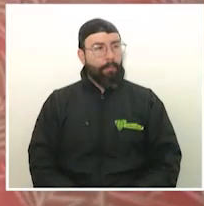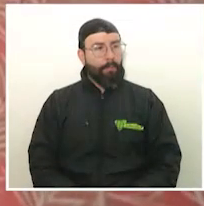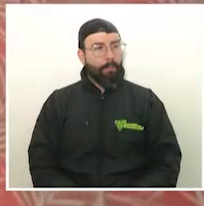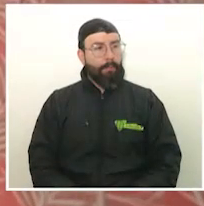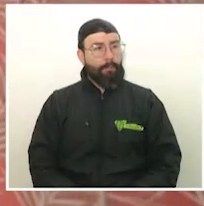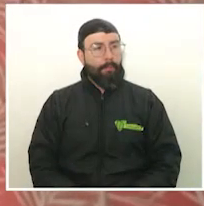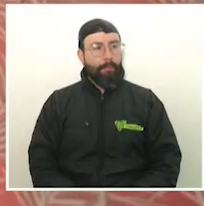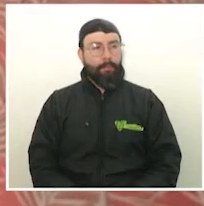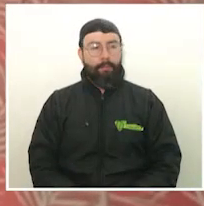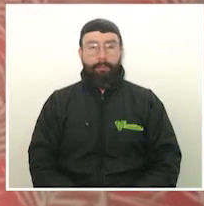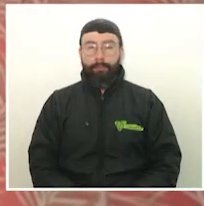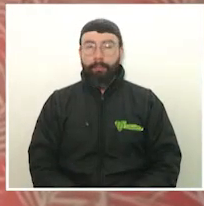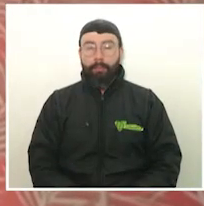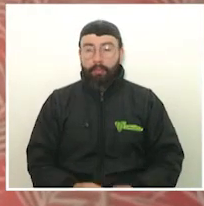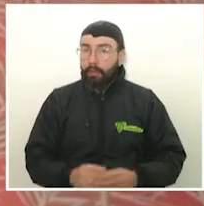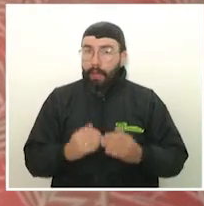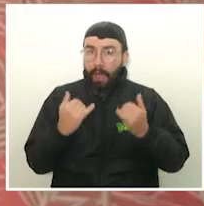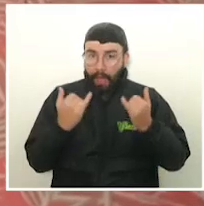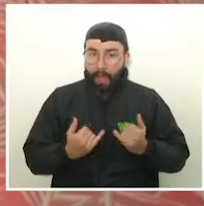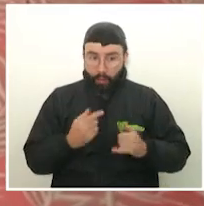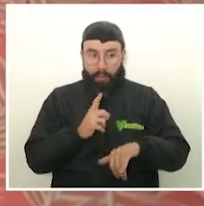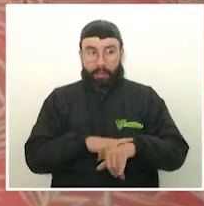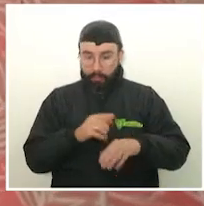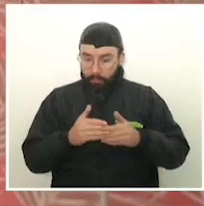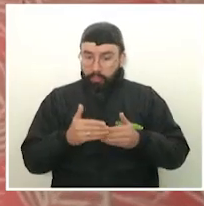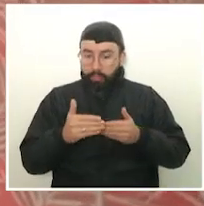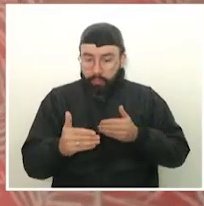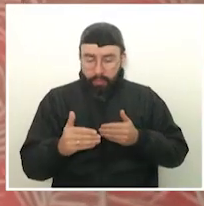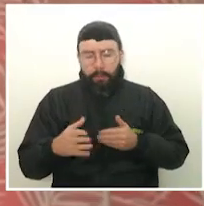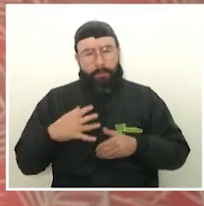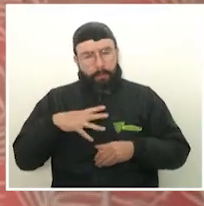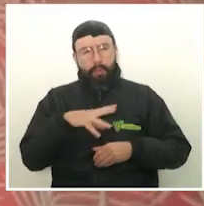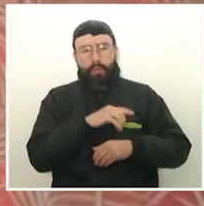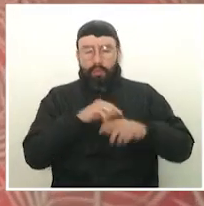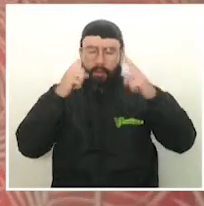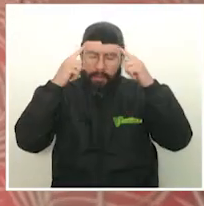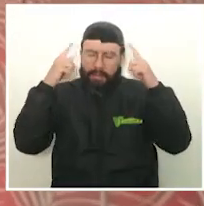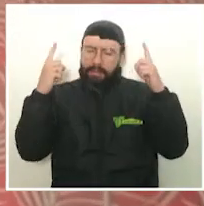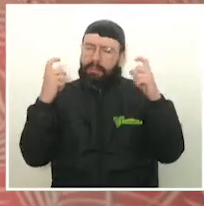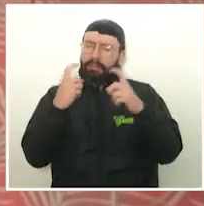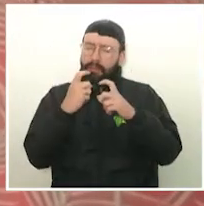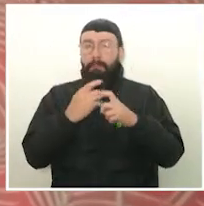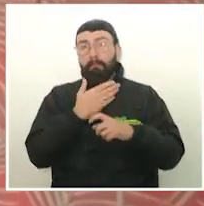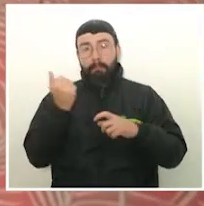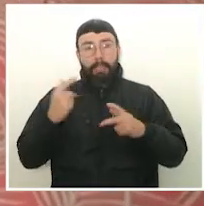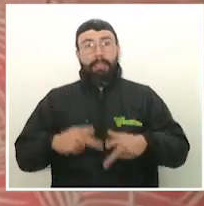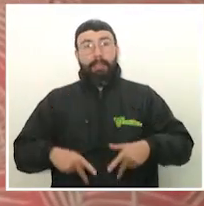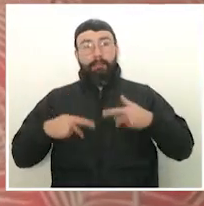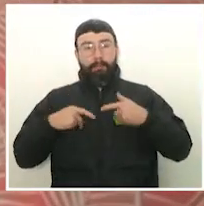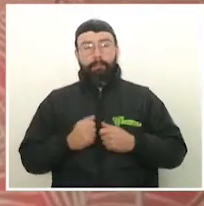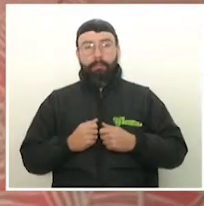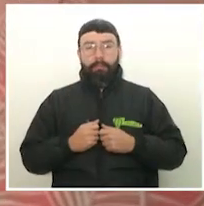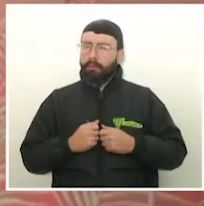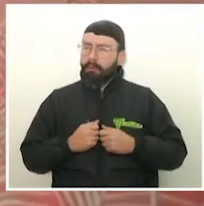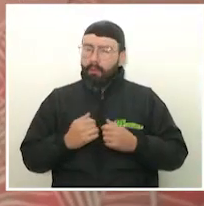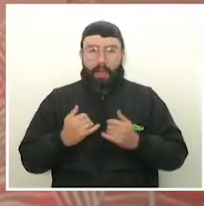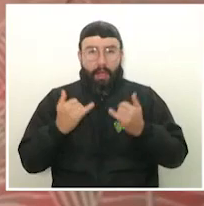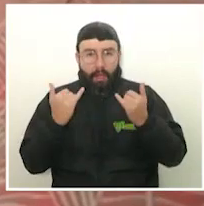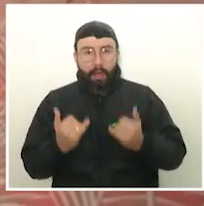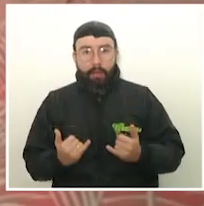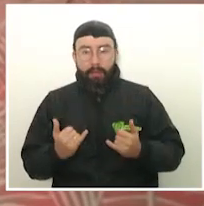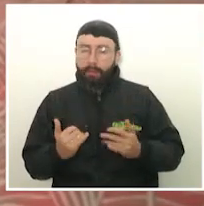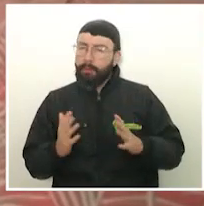Que sea este tiempo un momento de reflexión para un mejor vivir. Estamos ahora dándonos la oportunidad